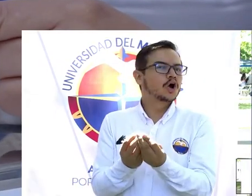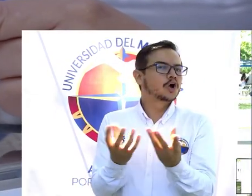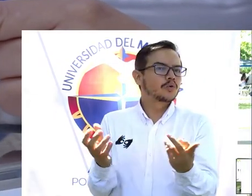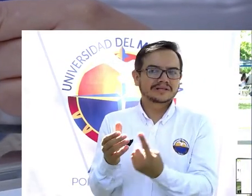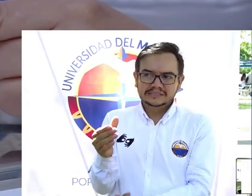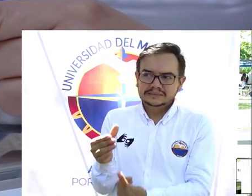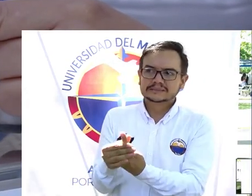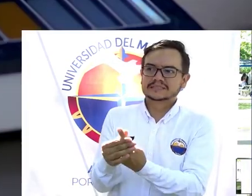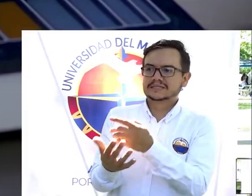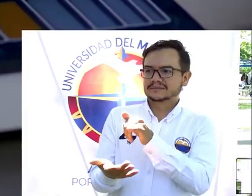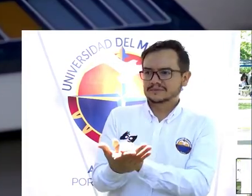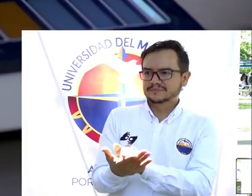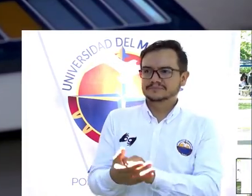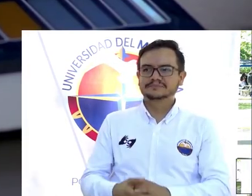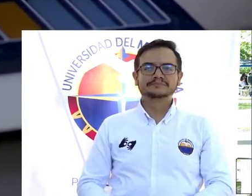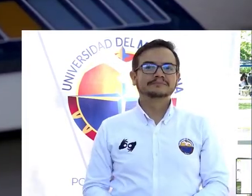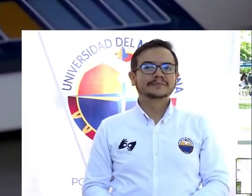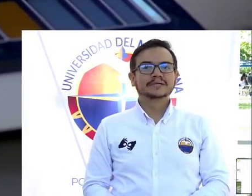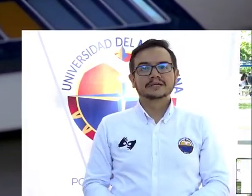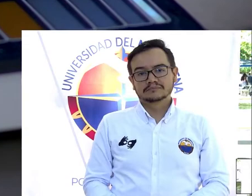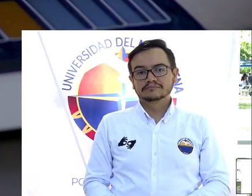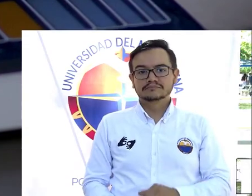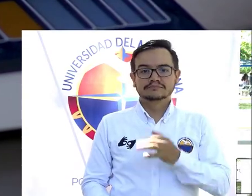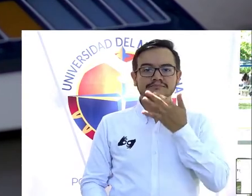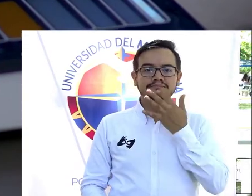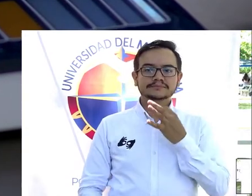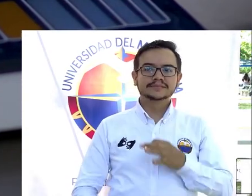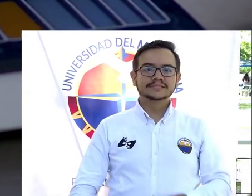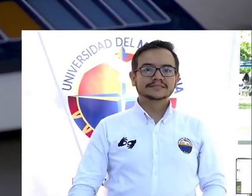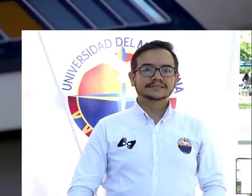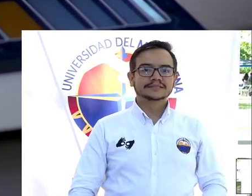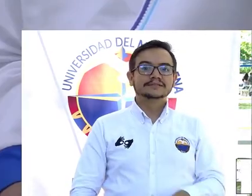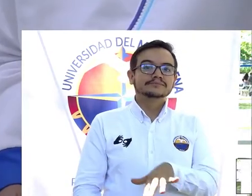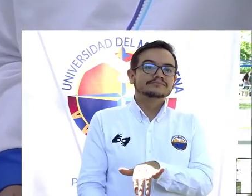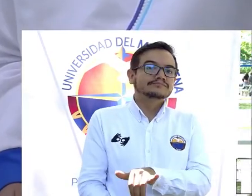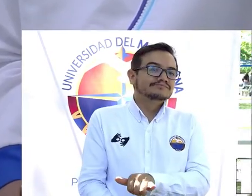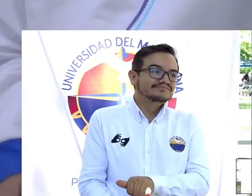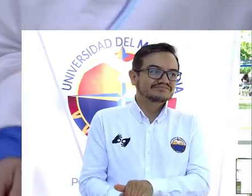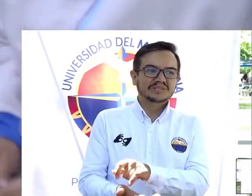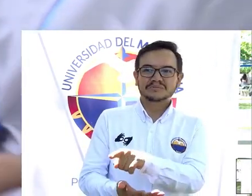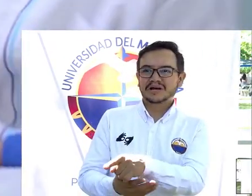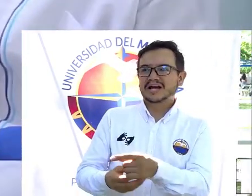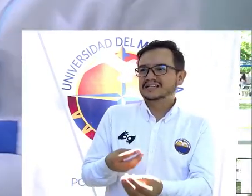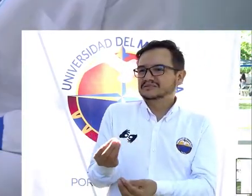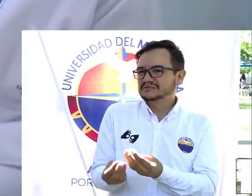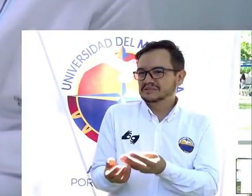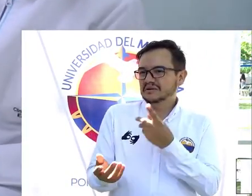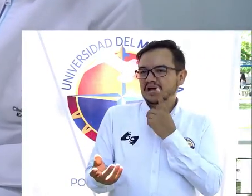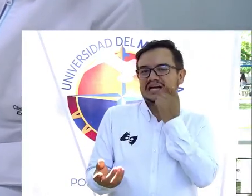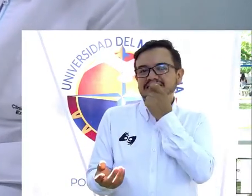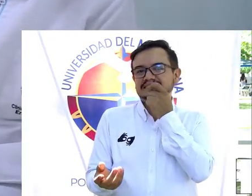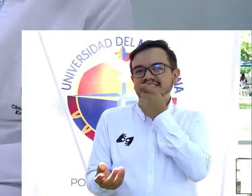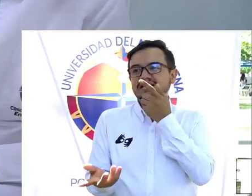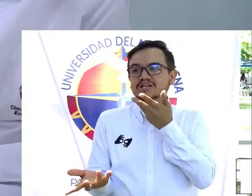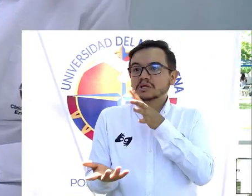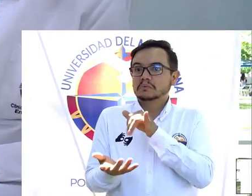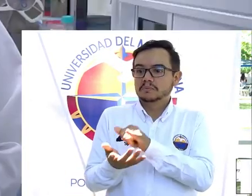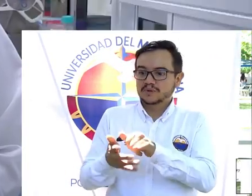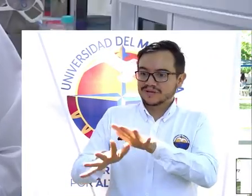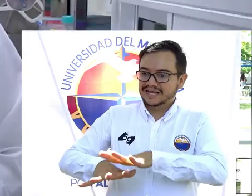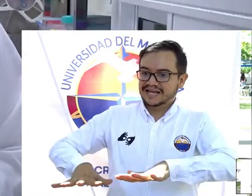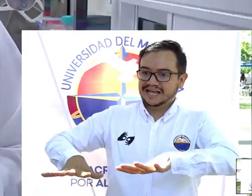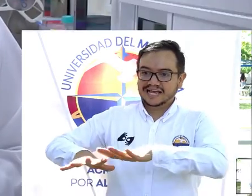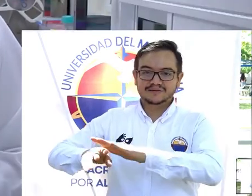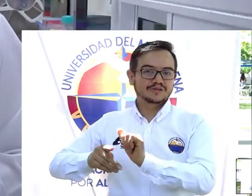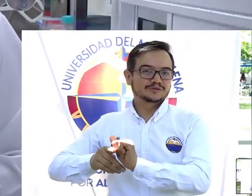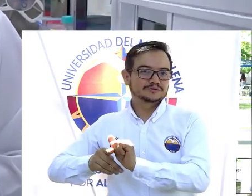tratamiento de endodoncia. Ha sido un instrumento que nos ha mejorado la atención para nuestros pacientes en nuestro ámbito estudiantil.